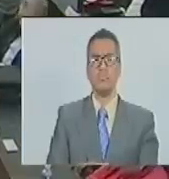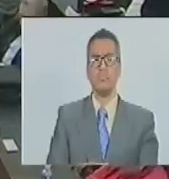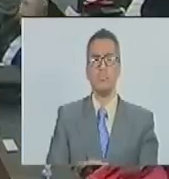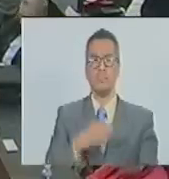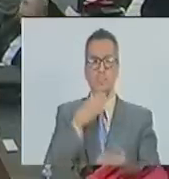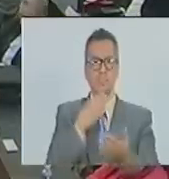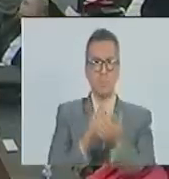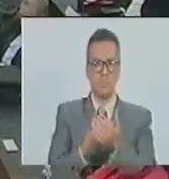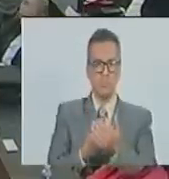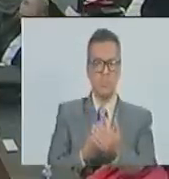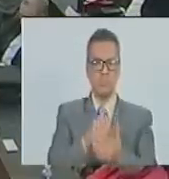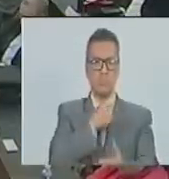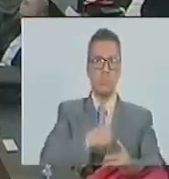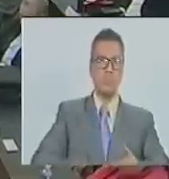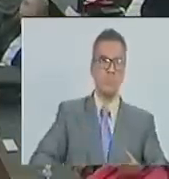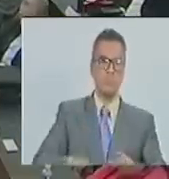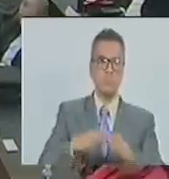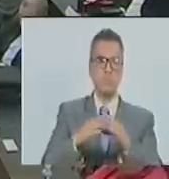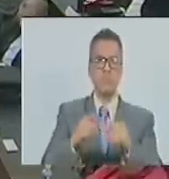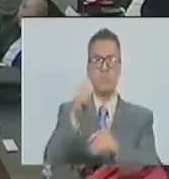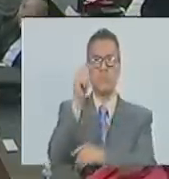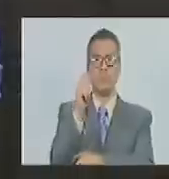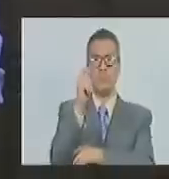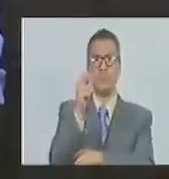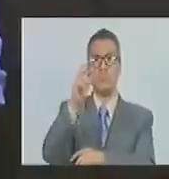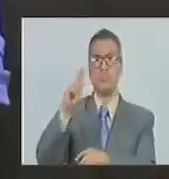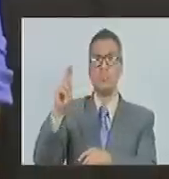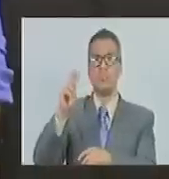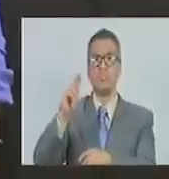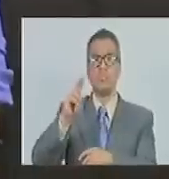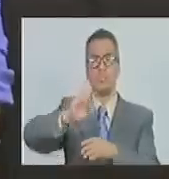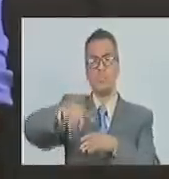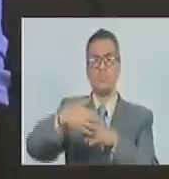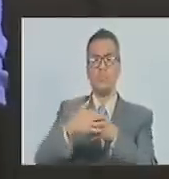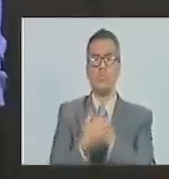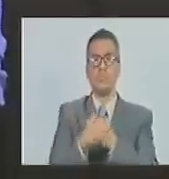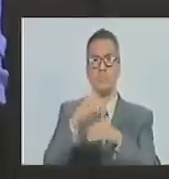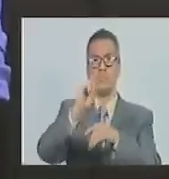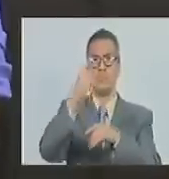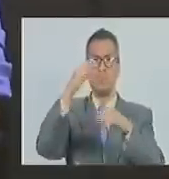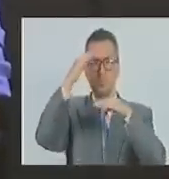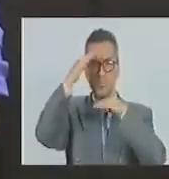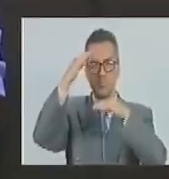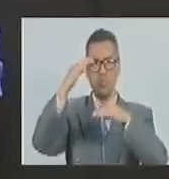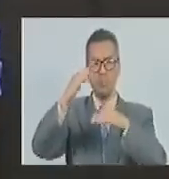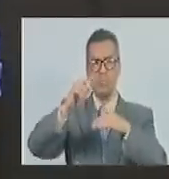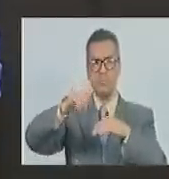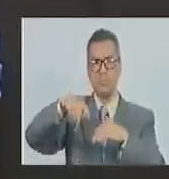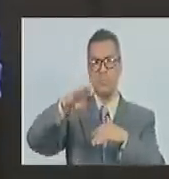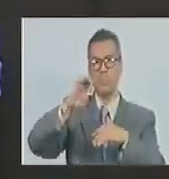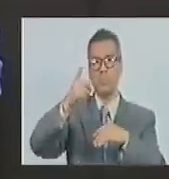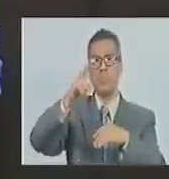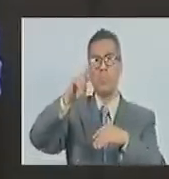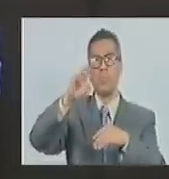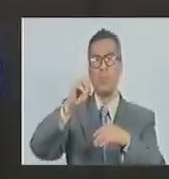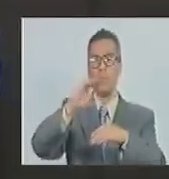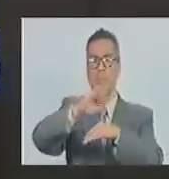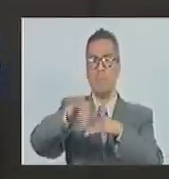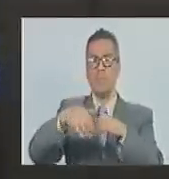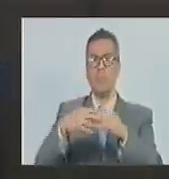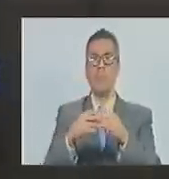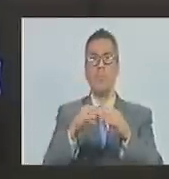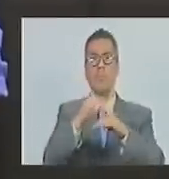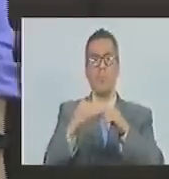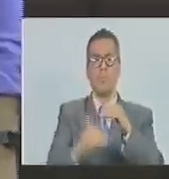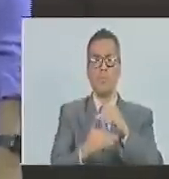Muchísimas gracias, presidente. Doctor Jorge Rodríguez, saludar al primer vicepresidente, diputado Pedro Infante, nuestra